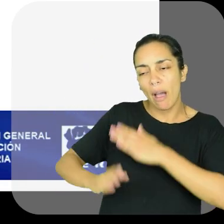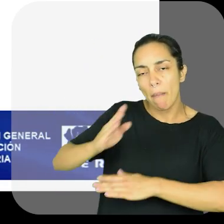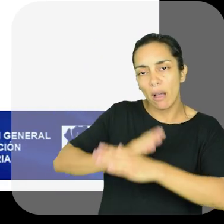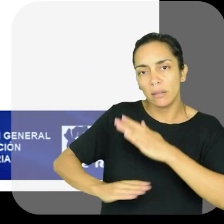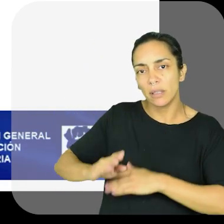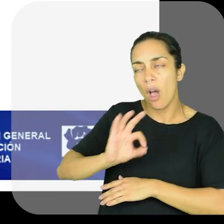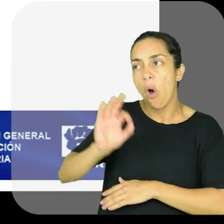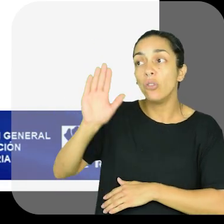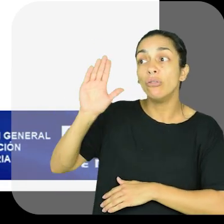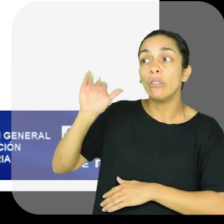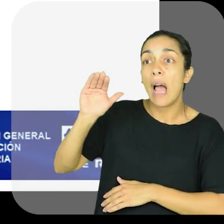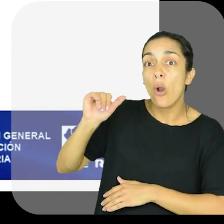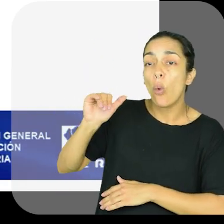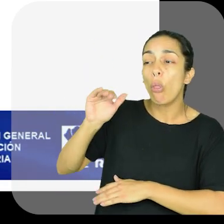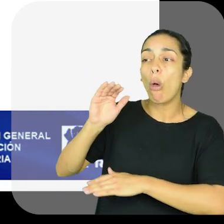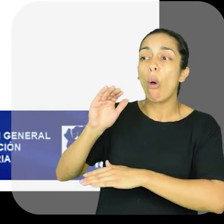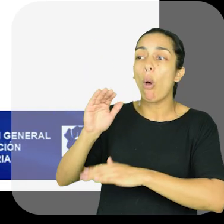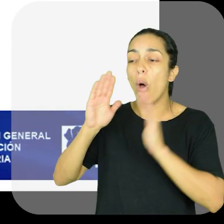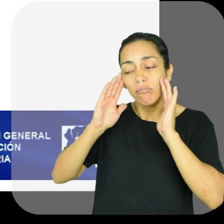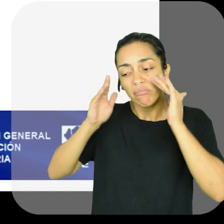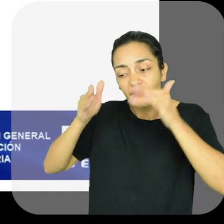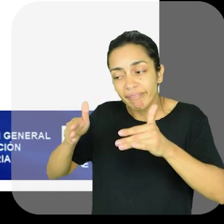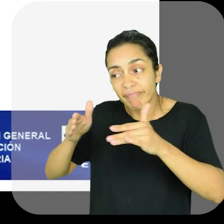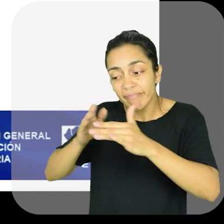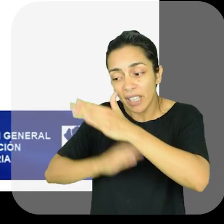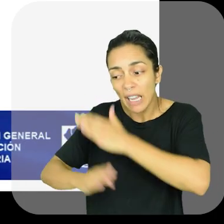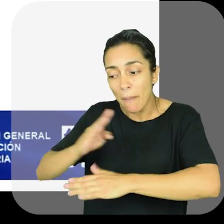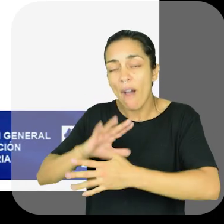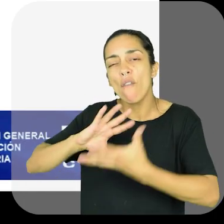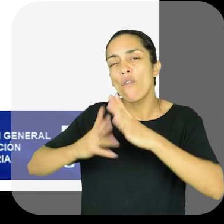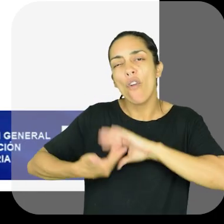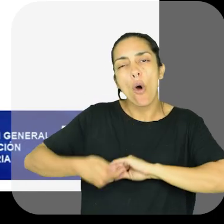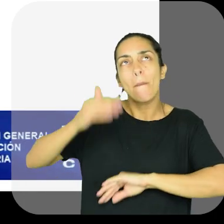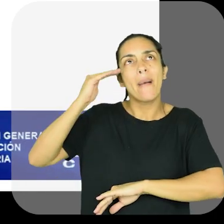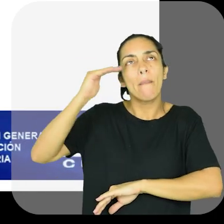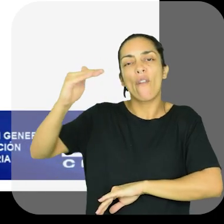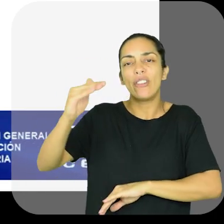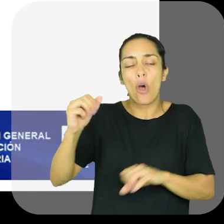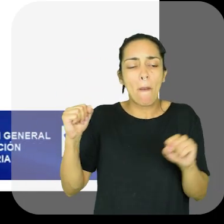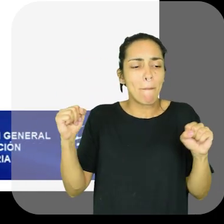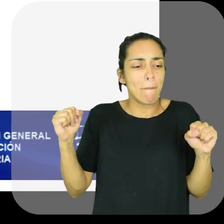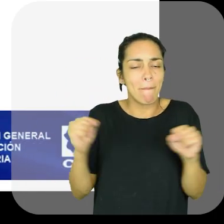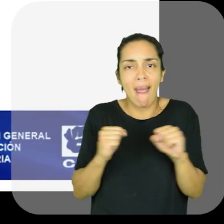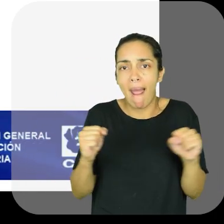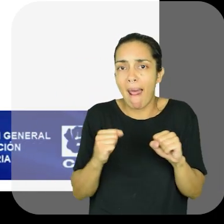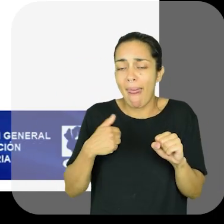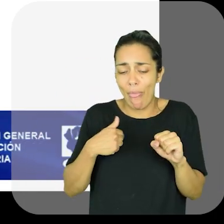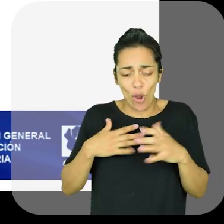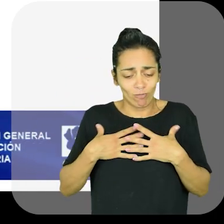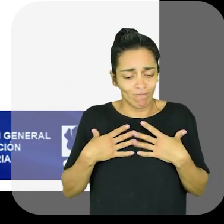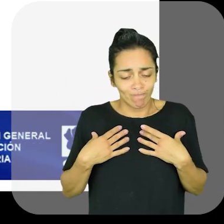saludo, sin leer el resto de la carta, yo sé que el profe va a decir, te tengo miedo, no quiero que vengas a mi aula, no estoy